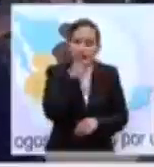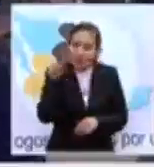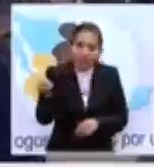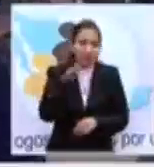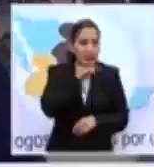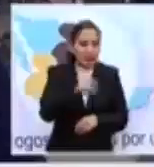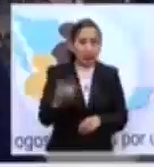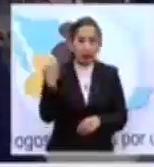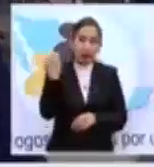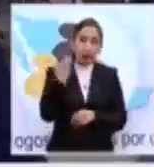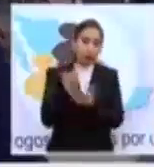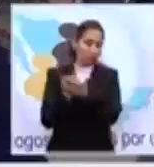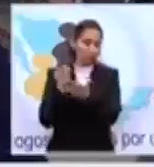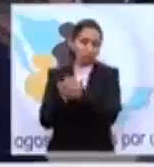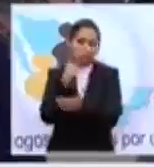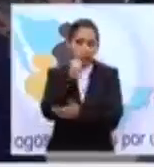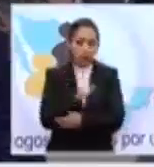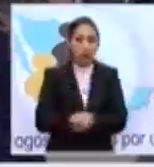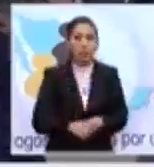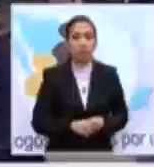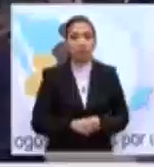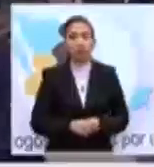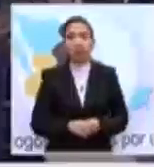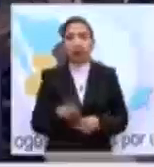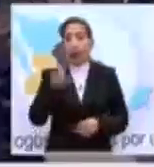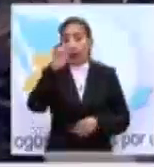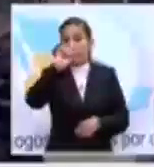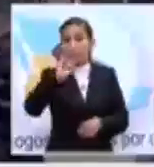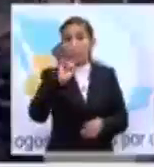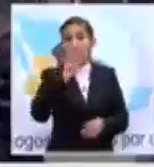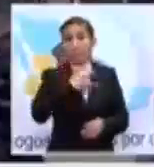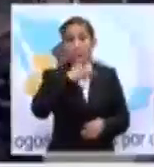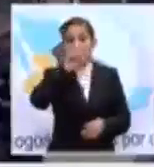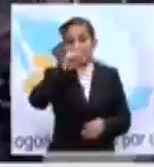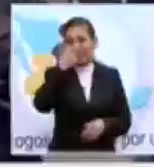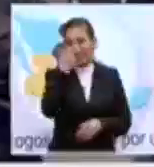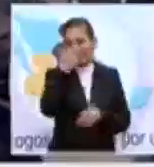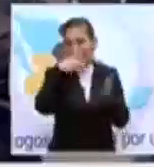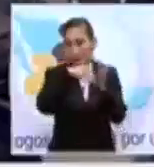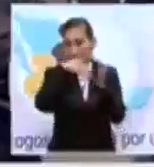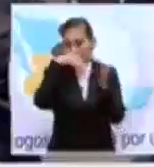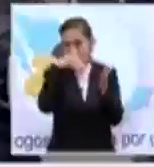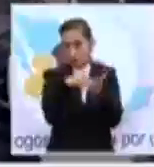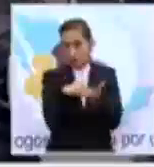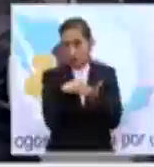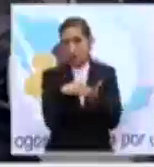fui muy crítica en ese sentido. Tenemos 27 millones